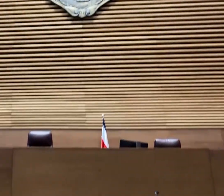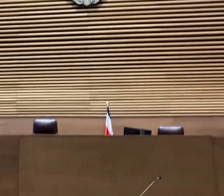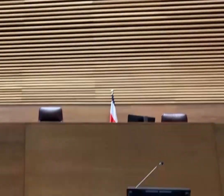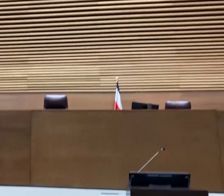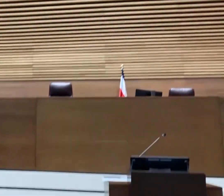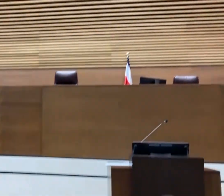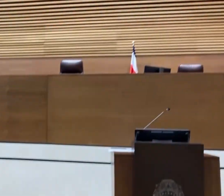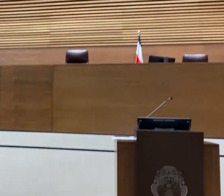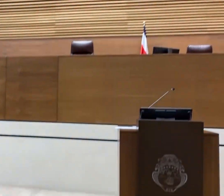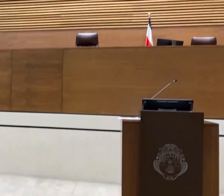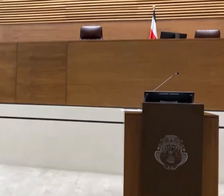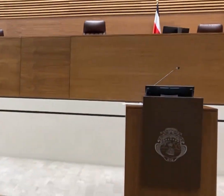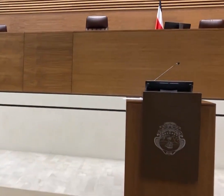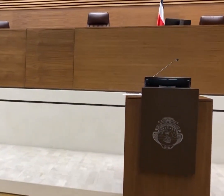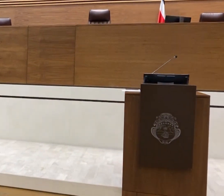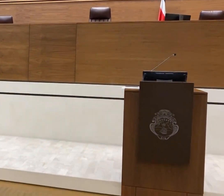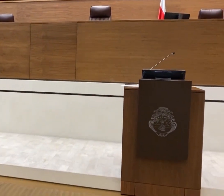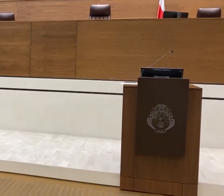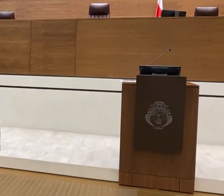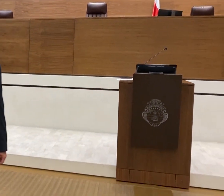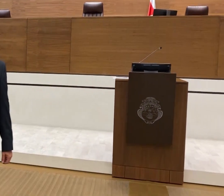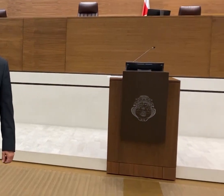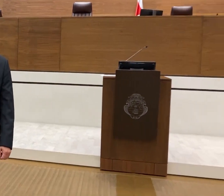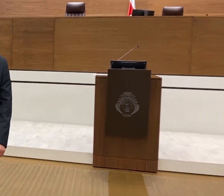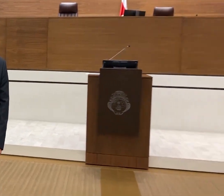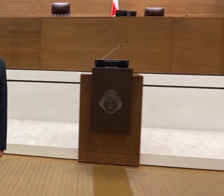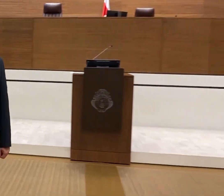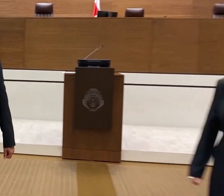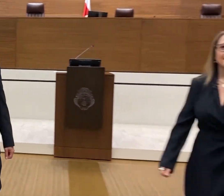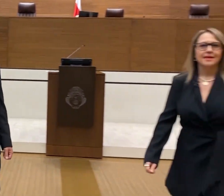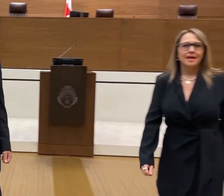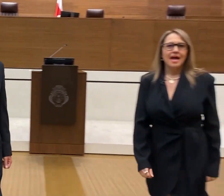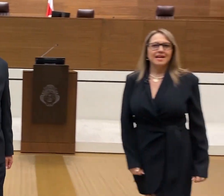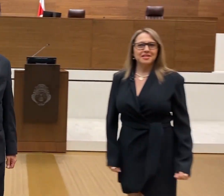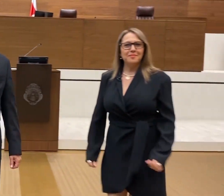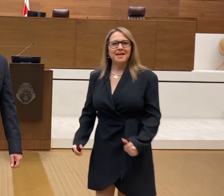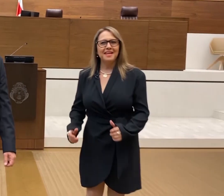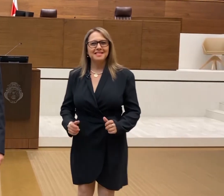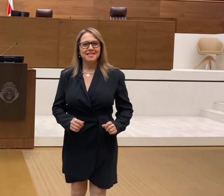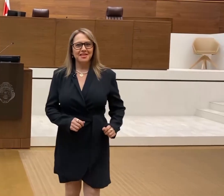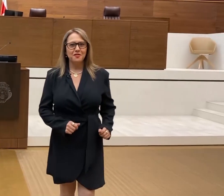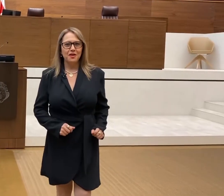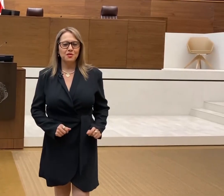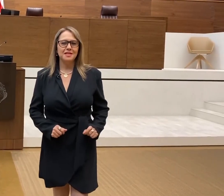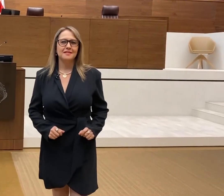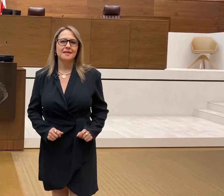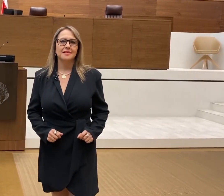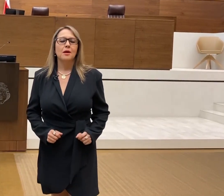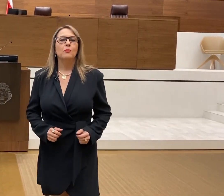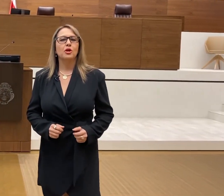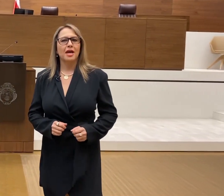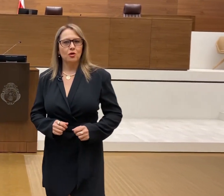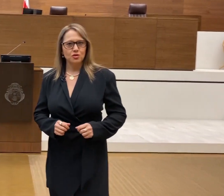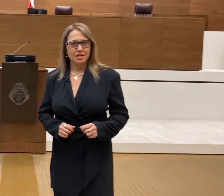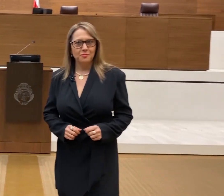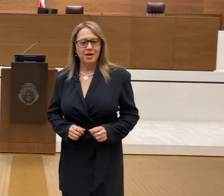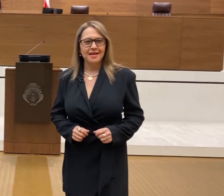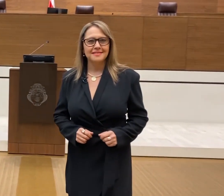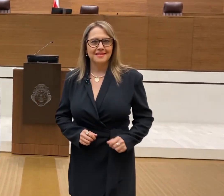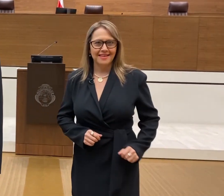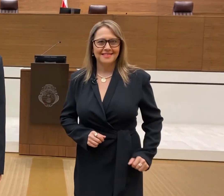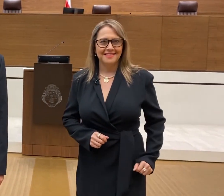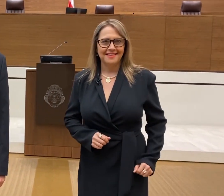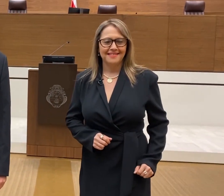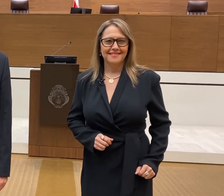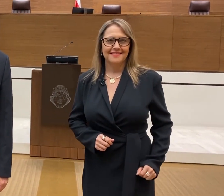hagamos un recorrido por las principales noticias del acontecer legislativo asamblea legislativa noticias porque hay cosas buenas